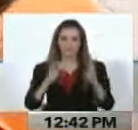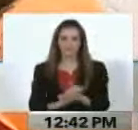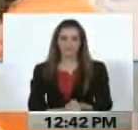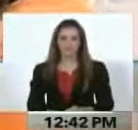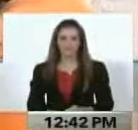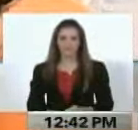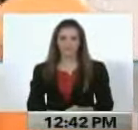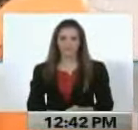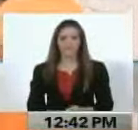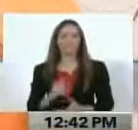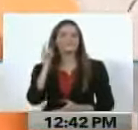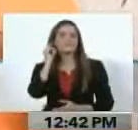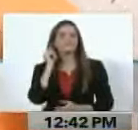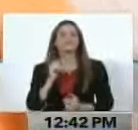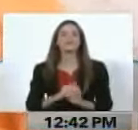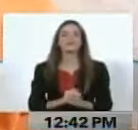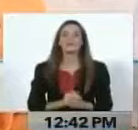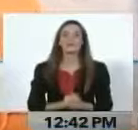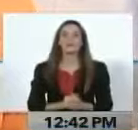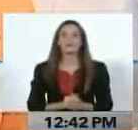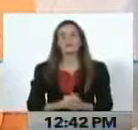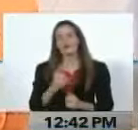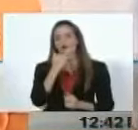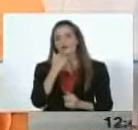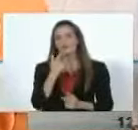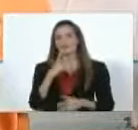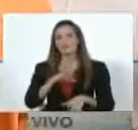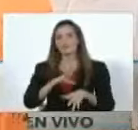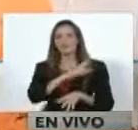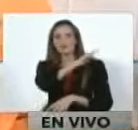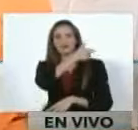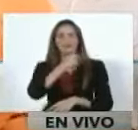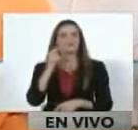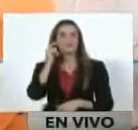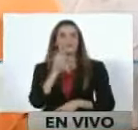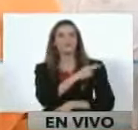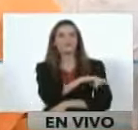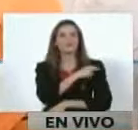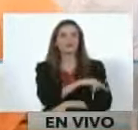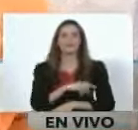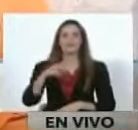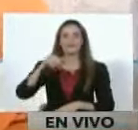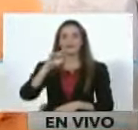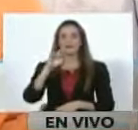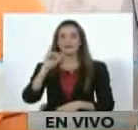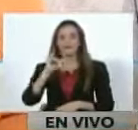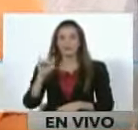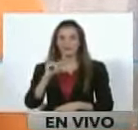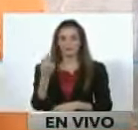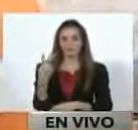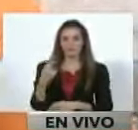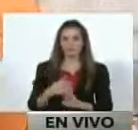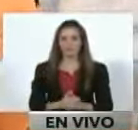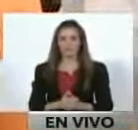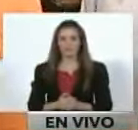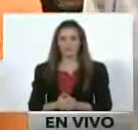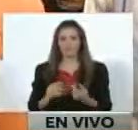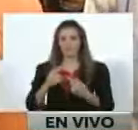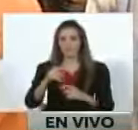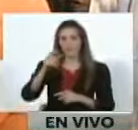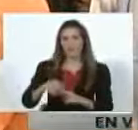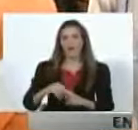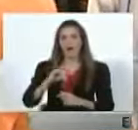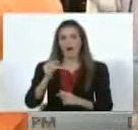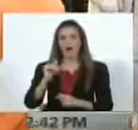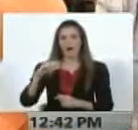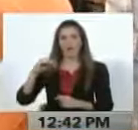Palacio. Ciudadana Zaida Medina, médica venezolana y directora del Hospital Ana Francisca Pérez de León II. Ciudadano Jacobo